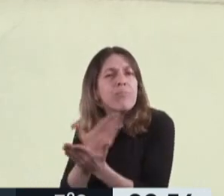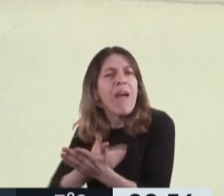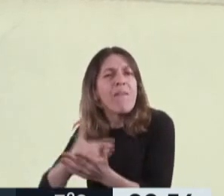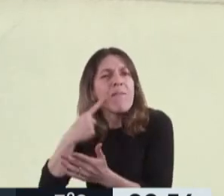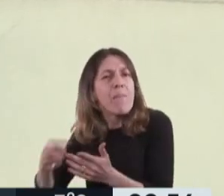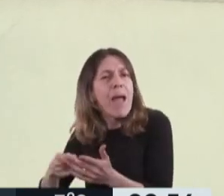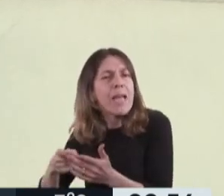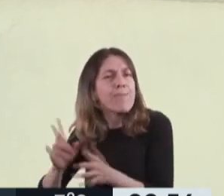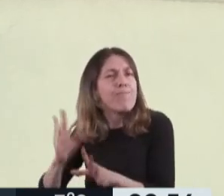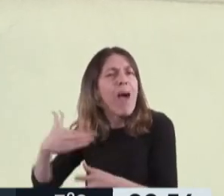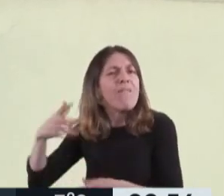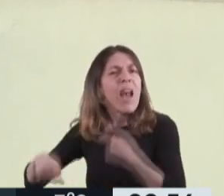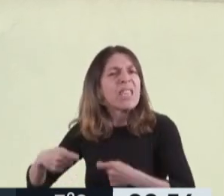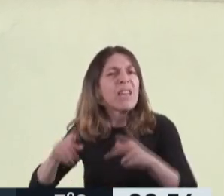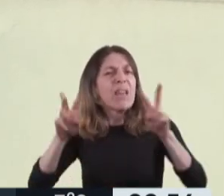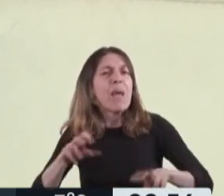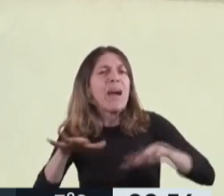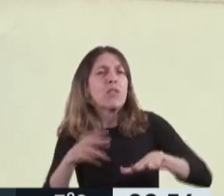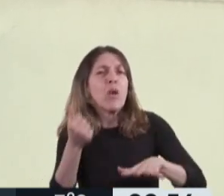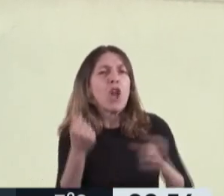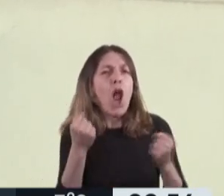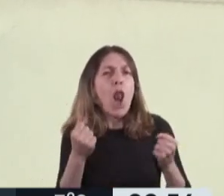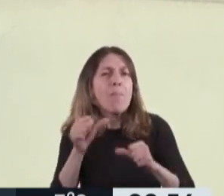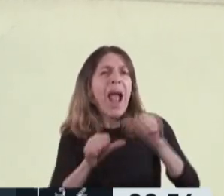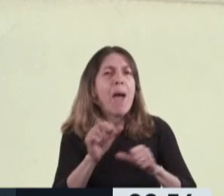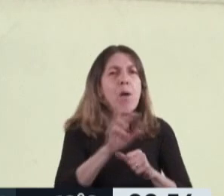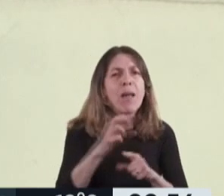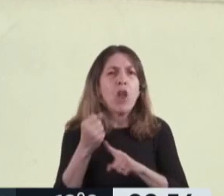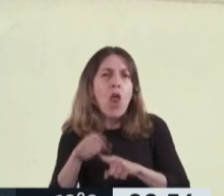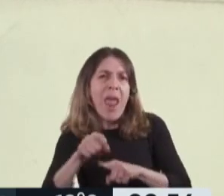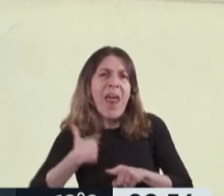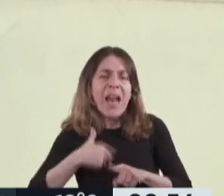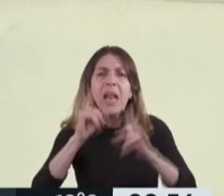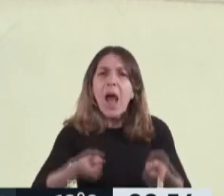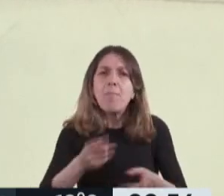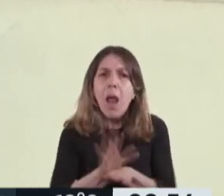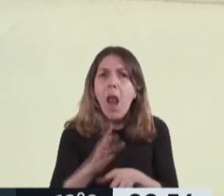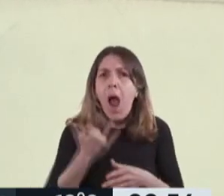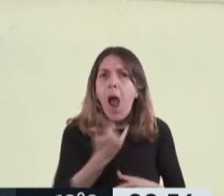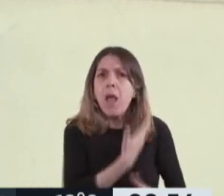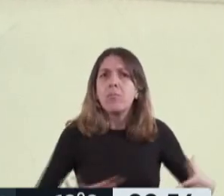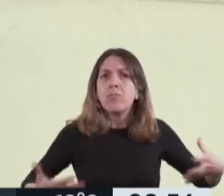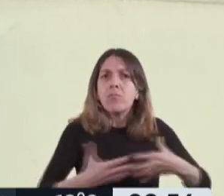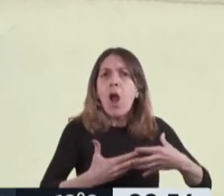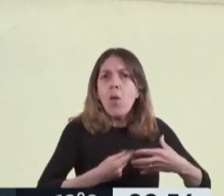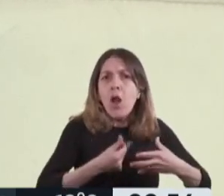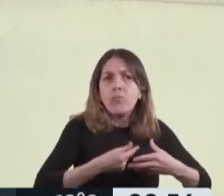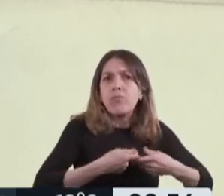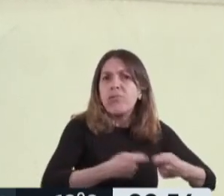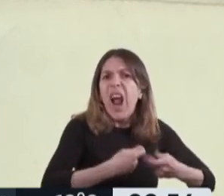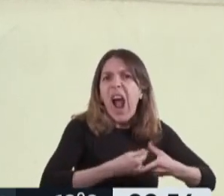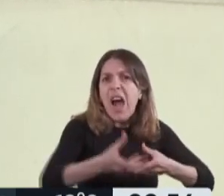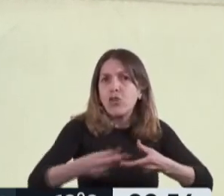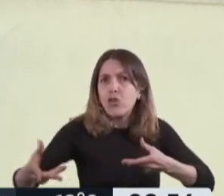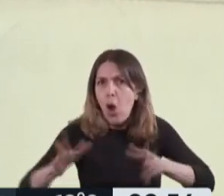situación de emisión monetaria de la argentina y otras proyecciones que marcan mayor gasto público el presidente le va a plantear efectivamente esto